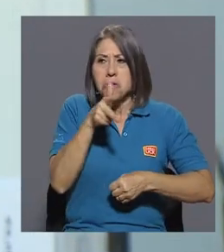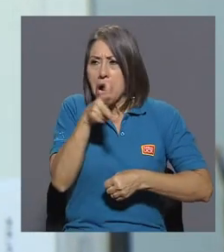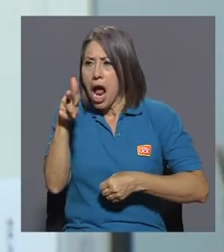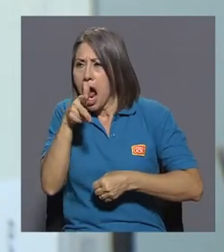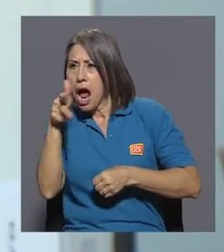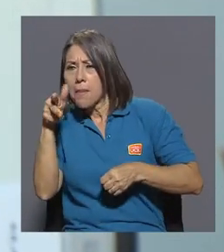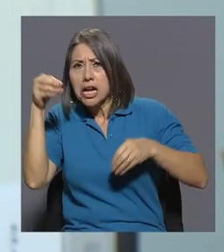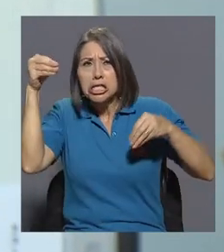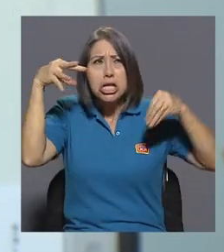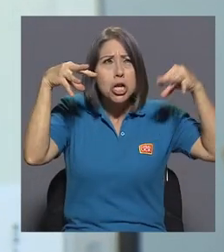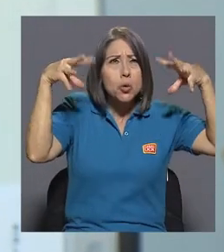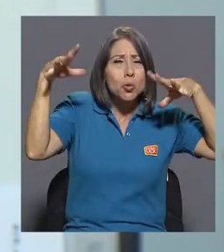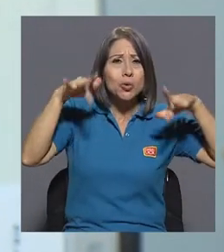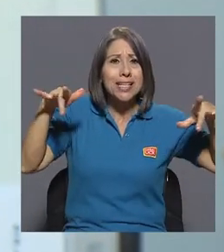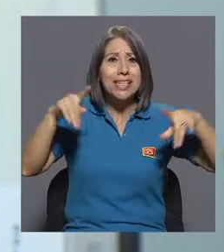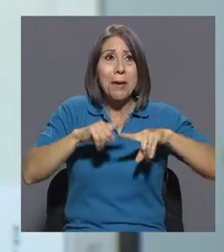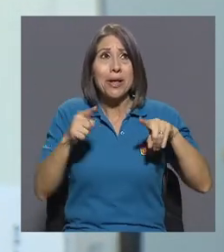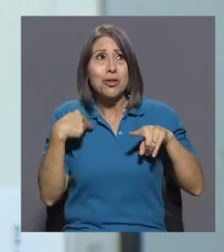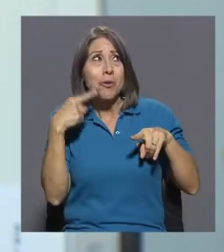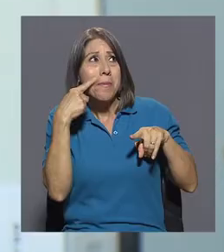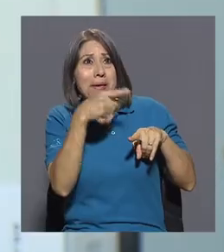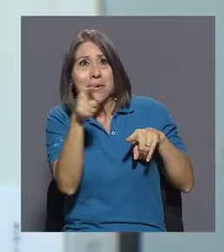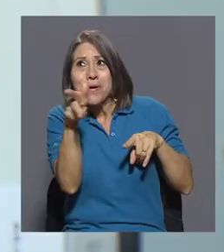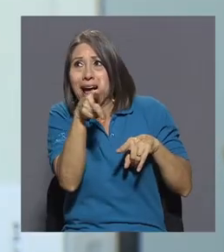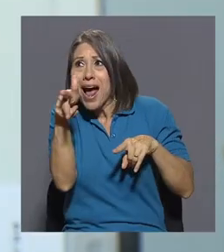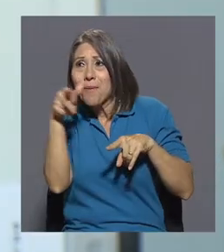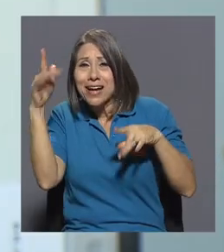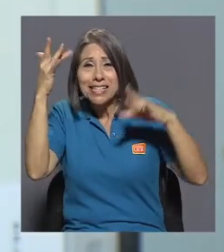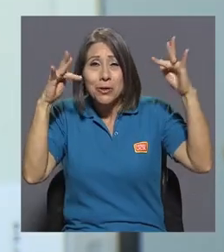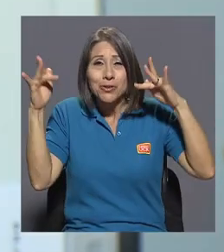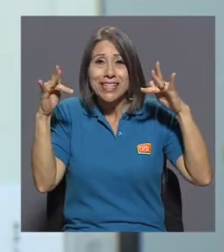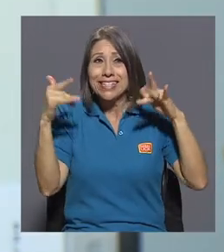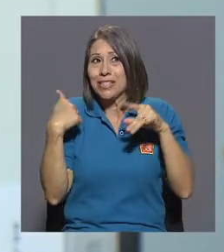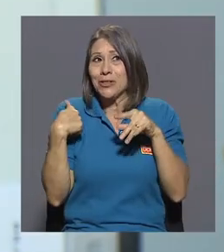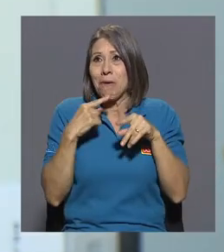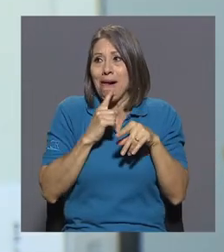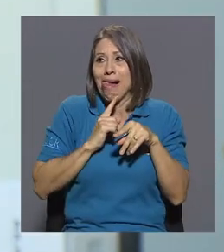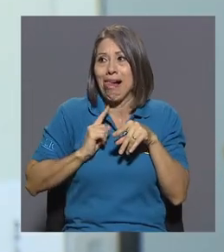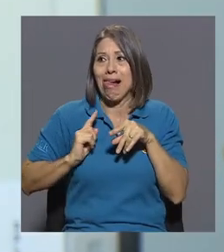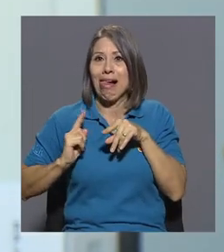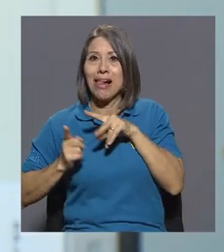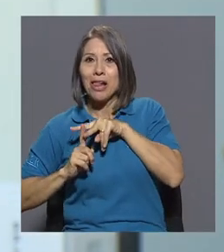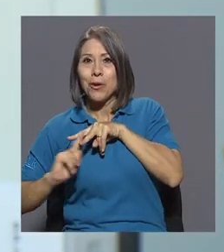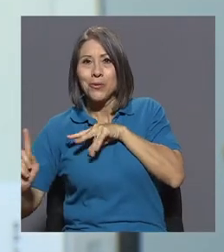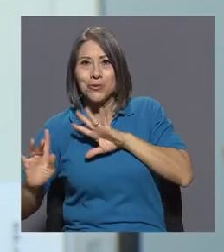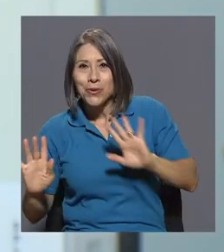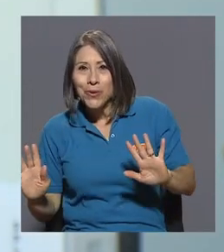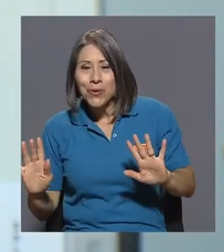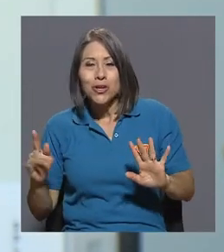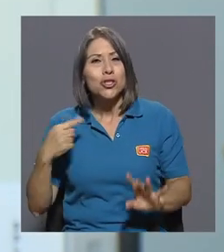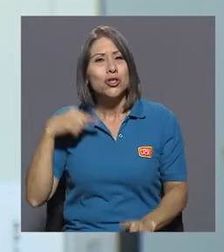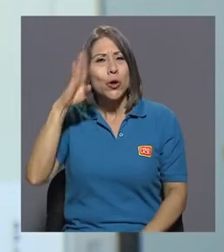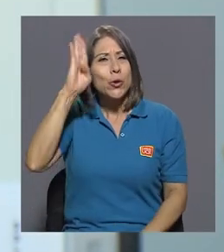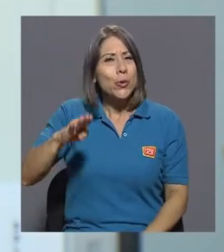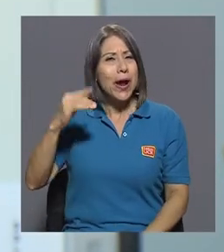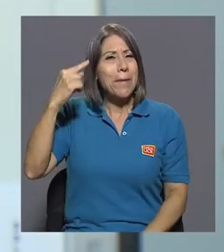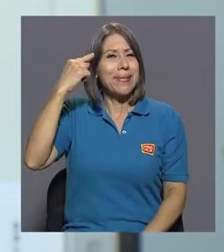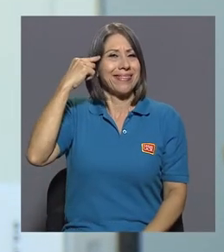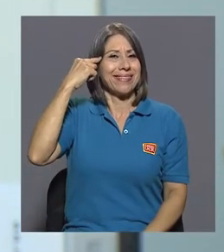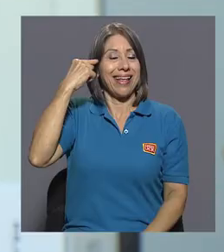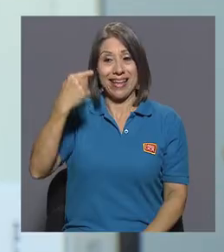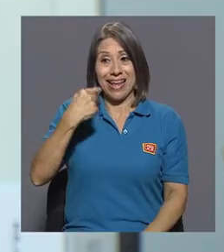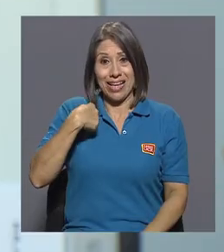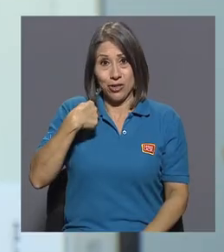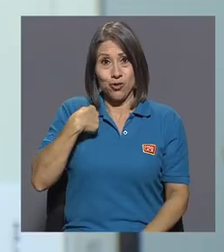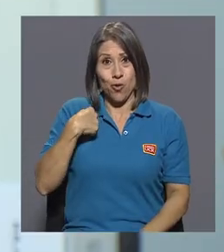le huyo a las cámaras y a las luces. Yo nunca pensé que siendo maquillador yo iba a